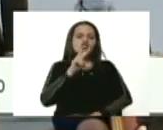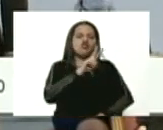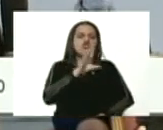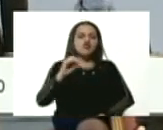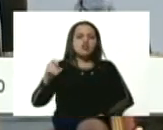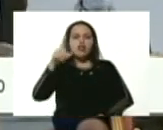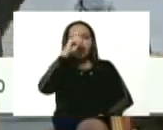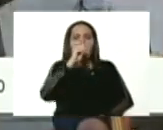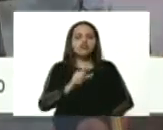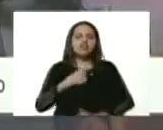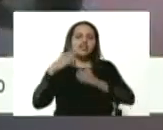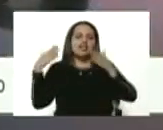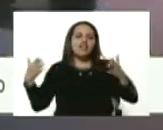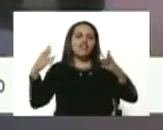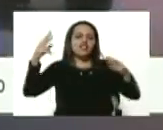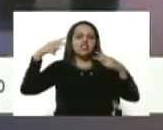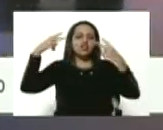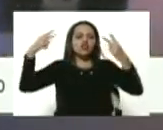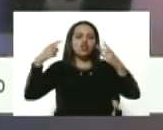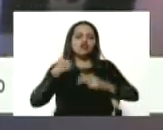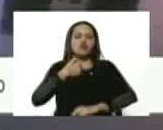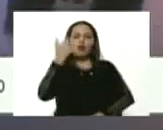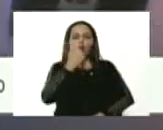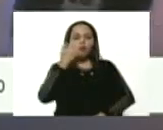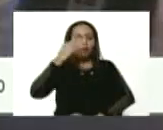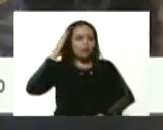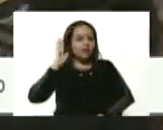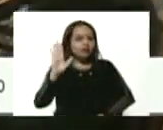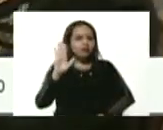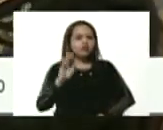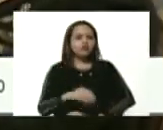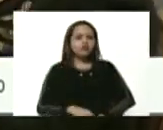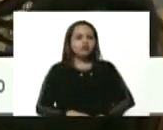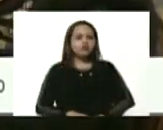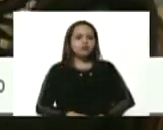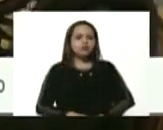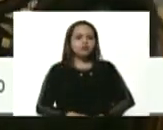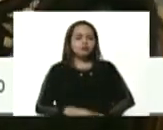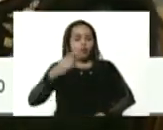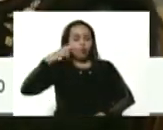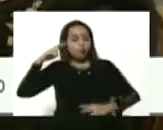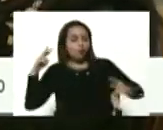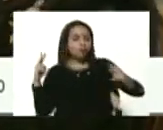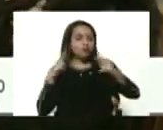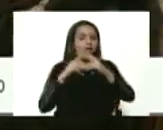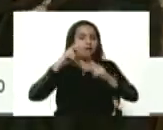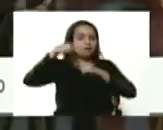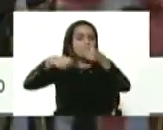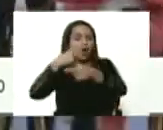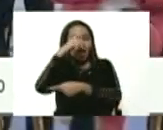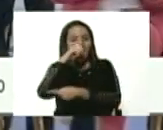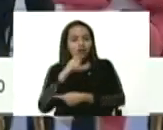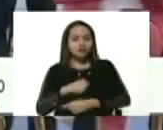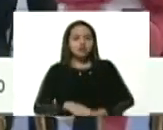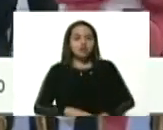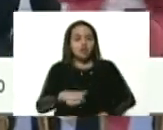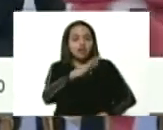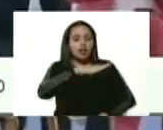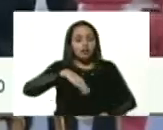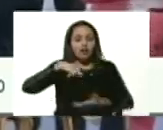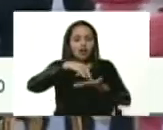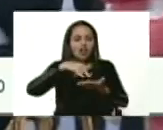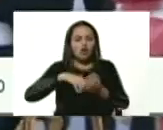de esa gran victoria. Así me comprometo. Ahí nos veremos en campo de Carabobo, cabalgando con el